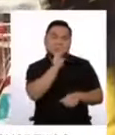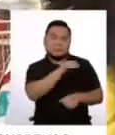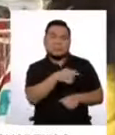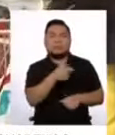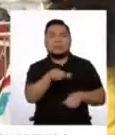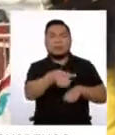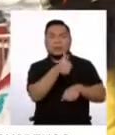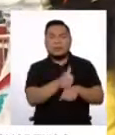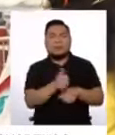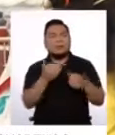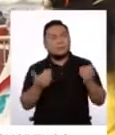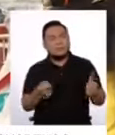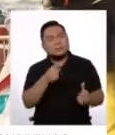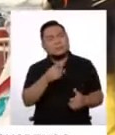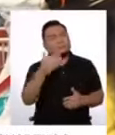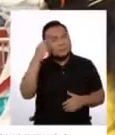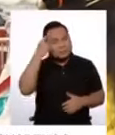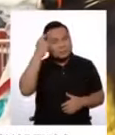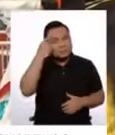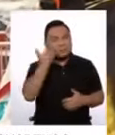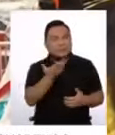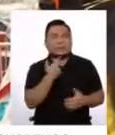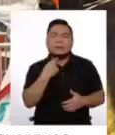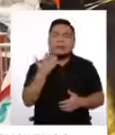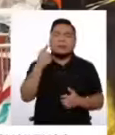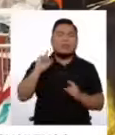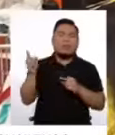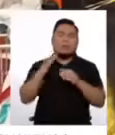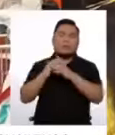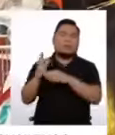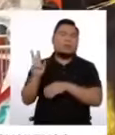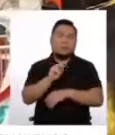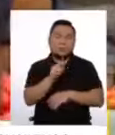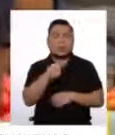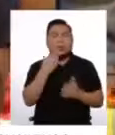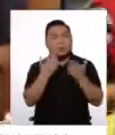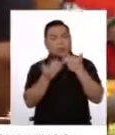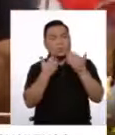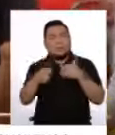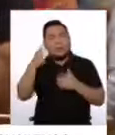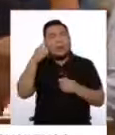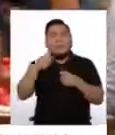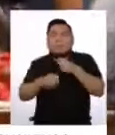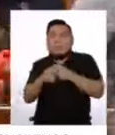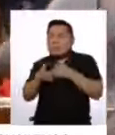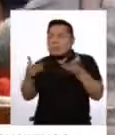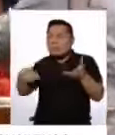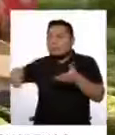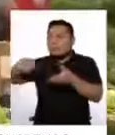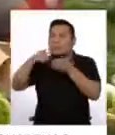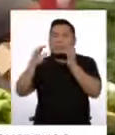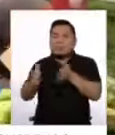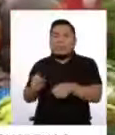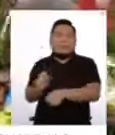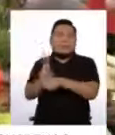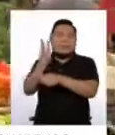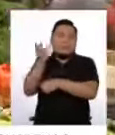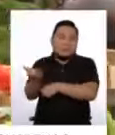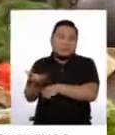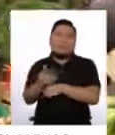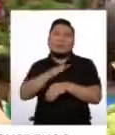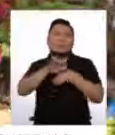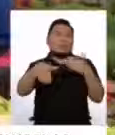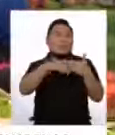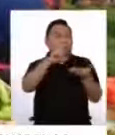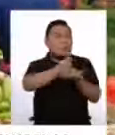alcalde de Santanita a actuar con conciencia en este tema, para resolver una problemática que afecta no solo a la Victoria, sino a toda